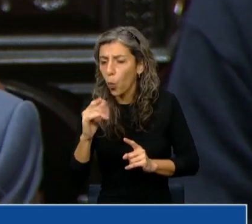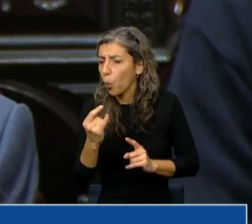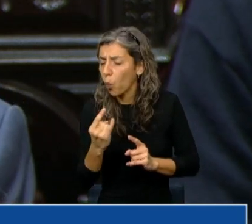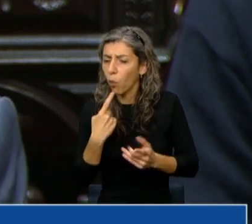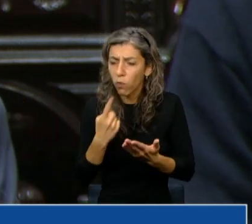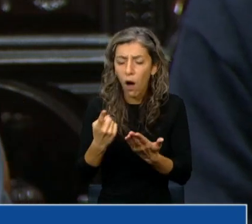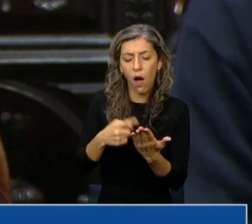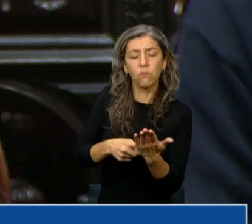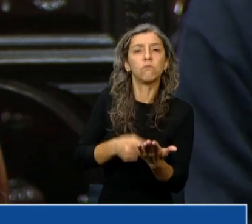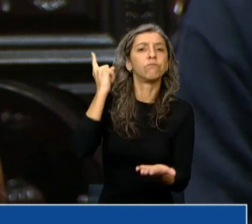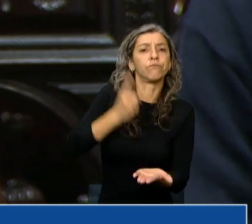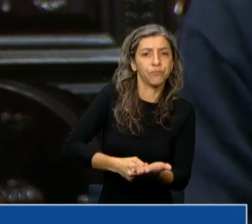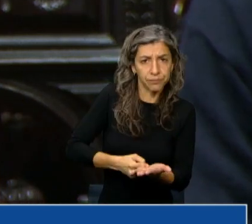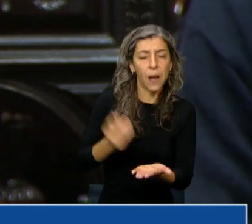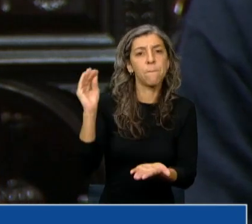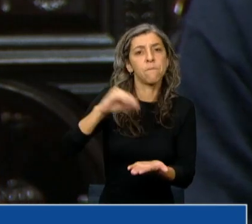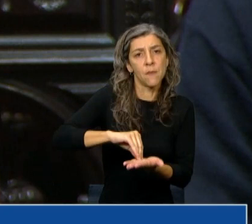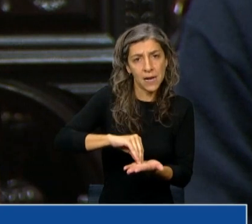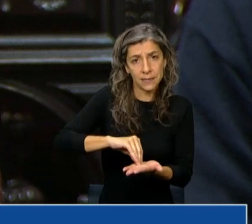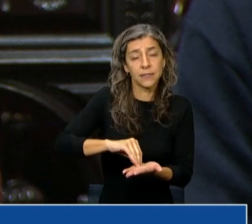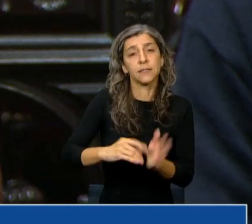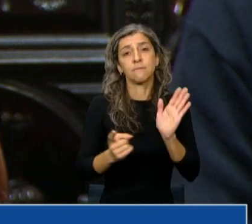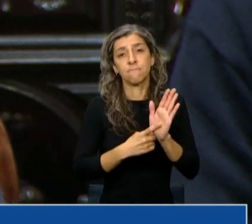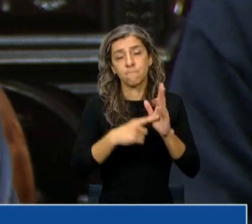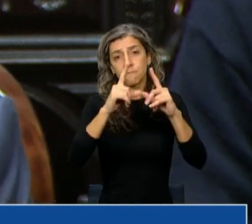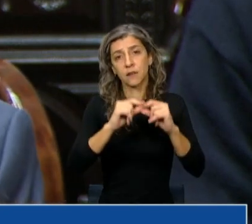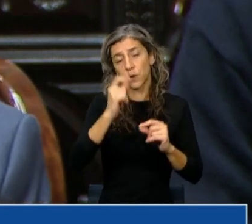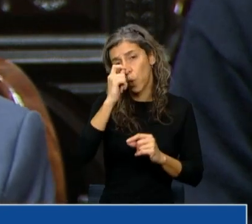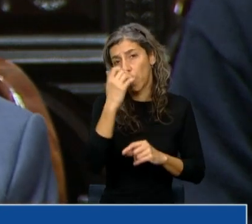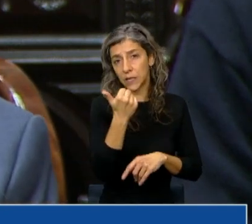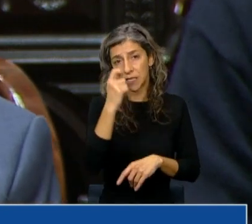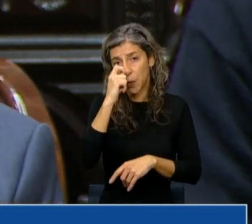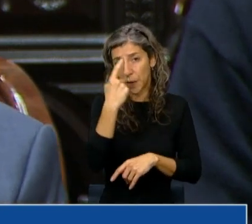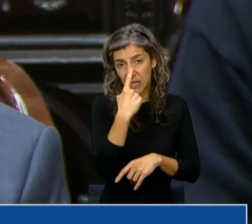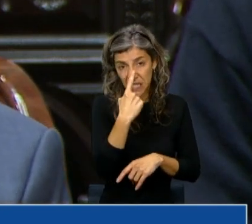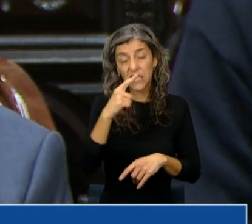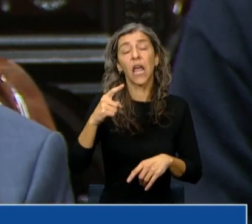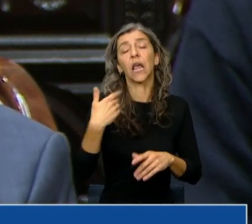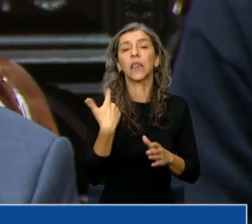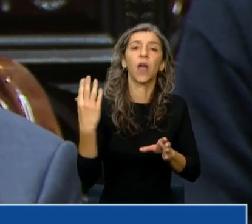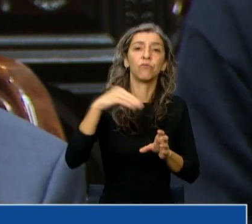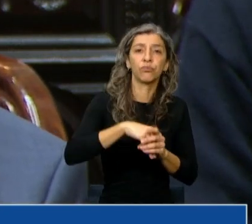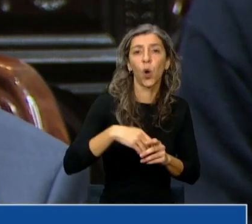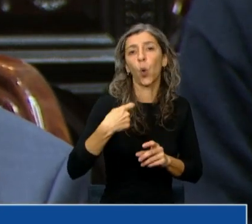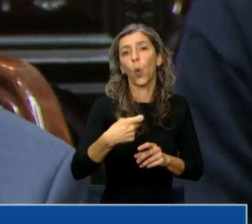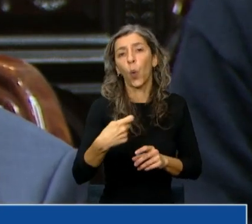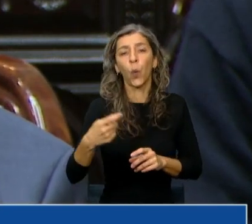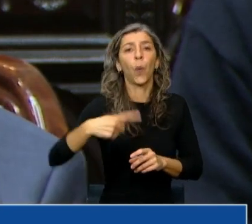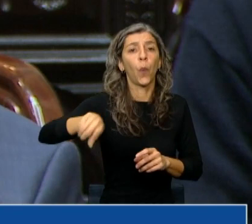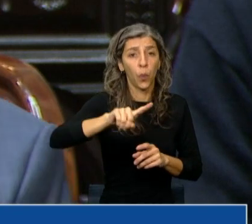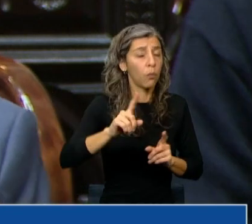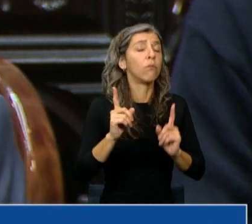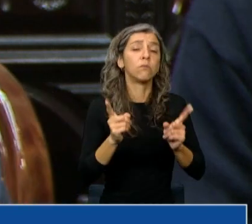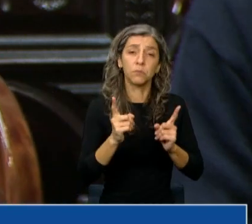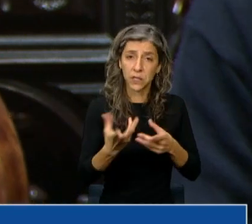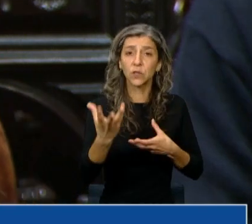queda consolidada la cuarta categoría en sus artículos 26 y en el 27 incorpora a los jubilados y jubiladas